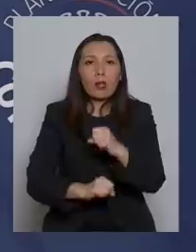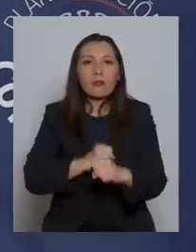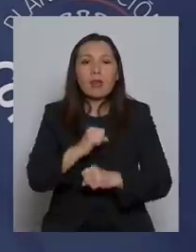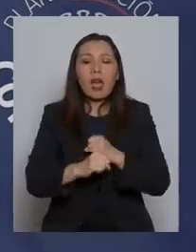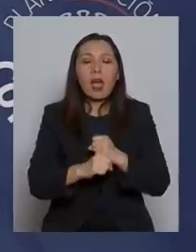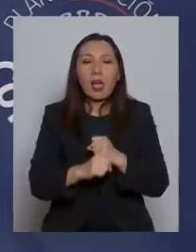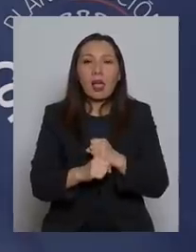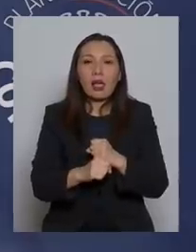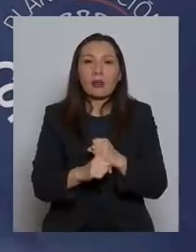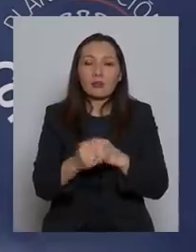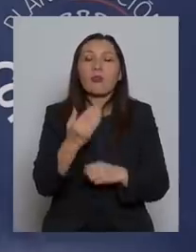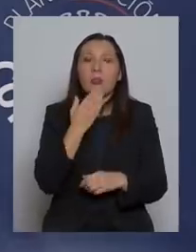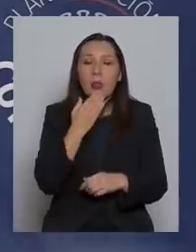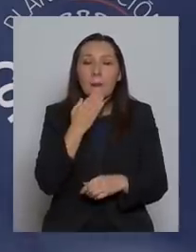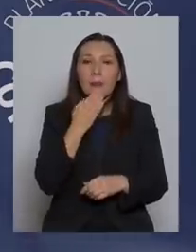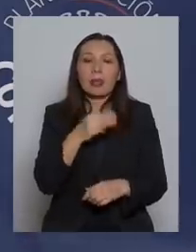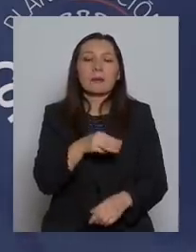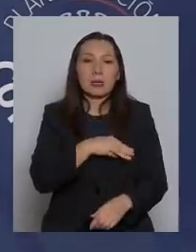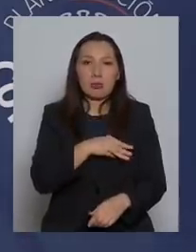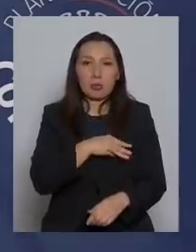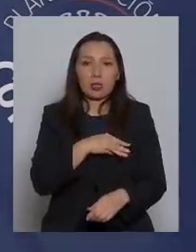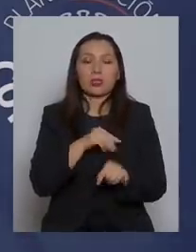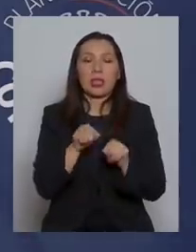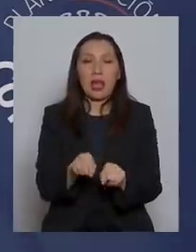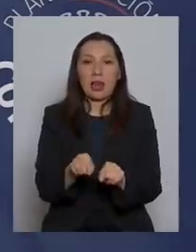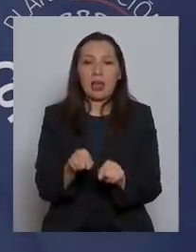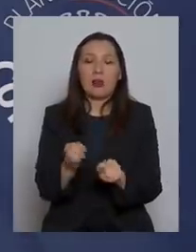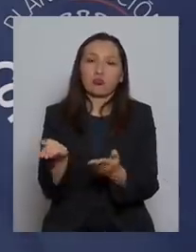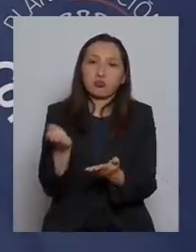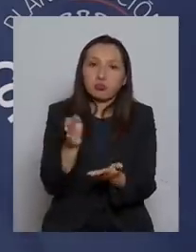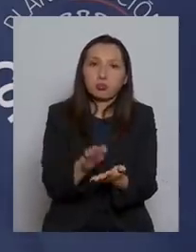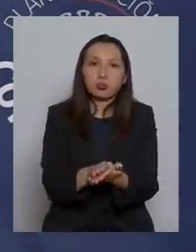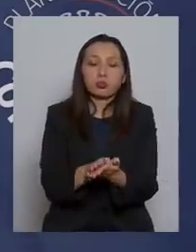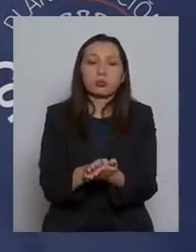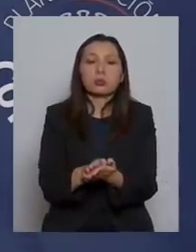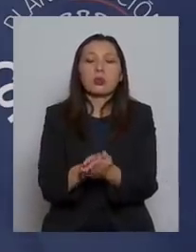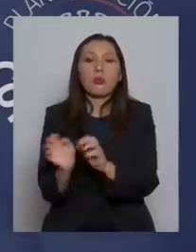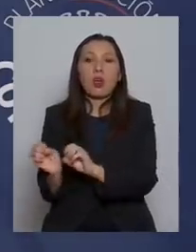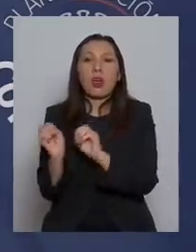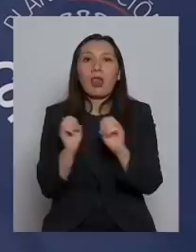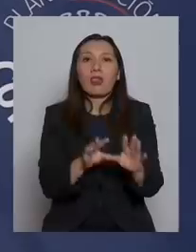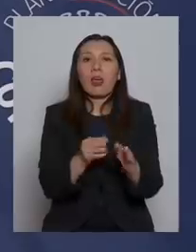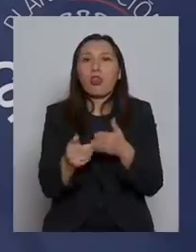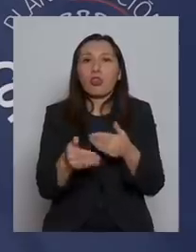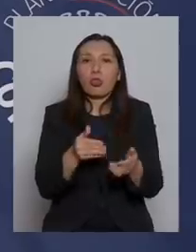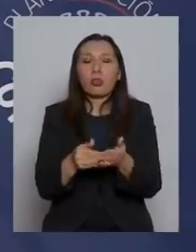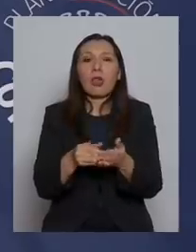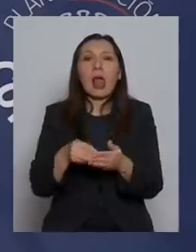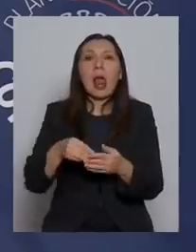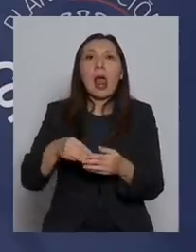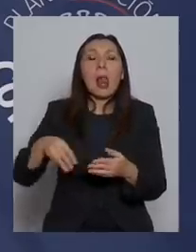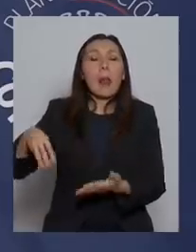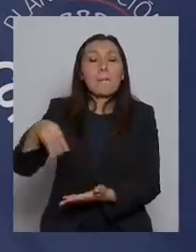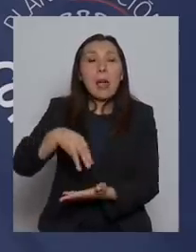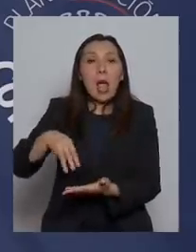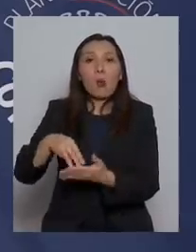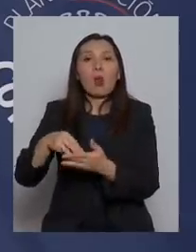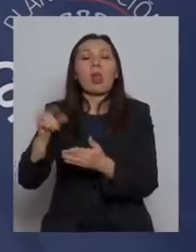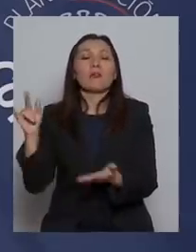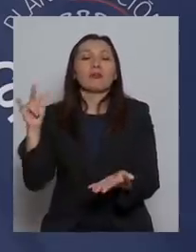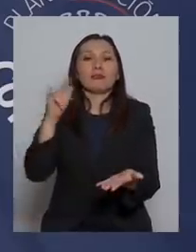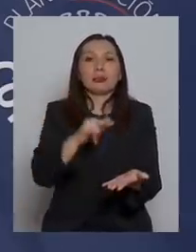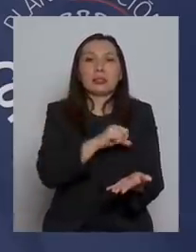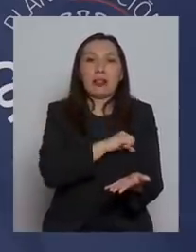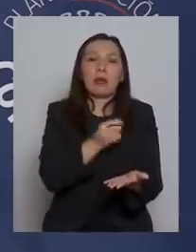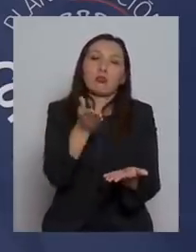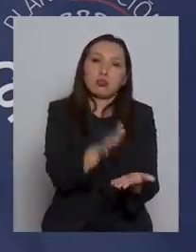años también en la región metropolitana, que había sido trasladado de la región de Maule.